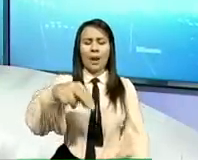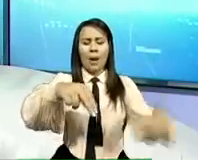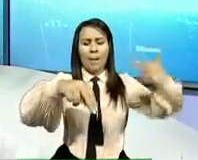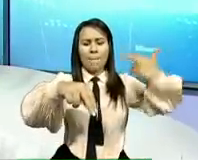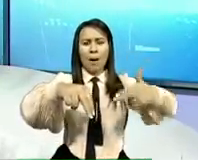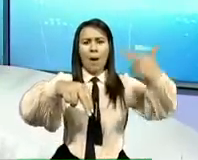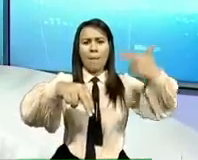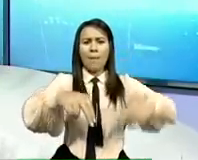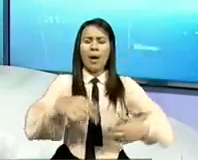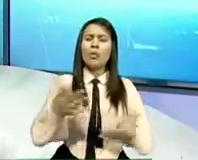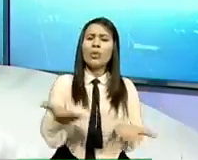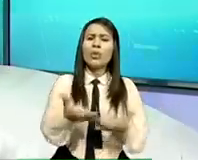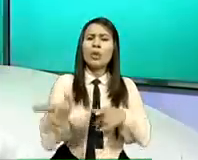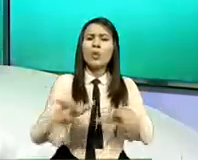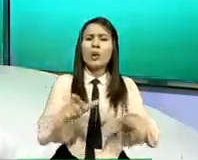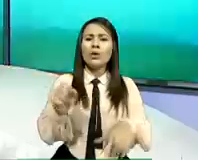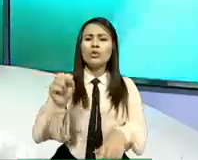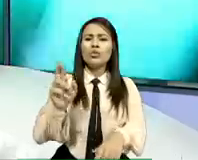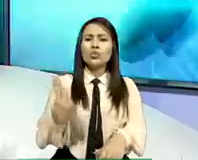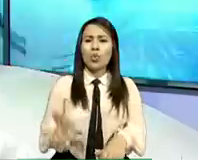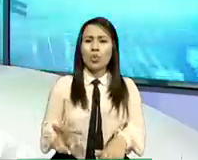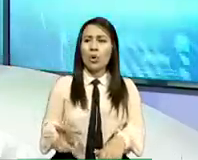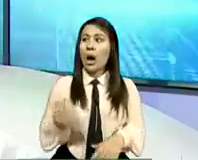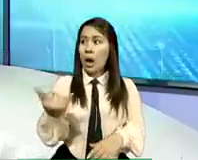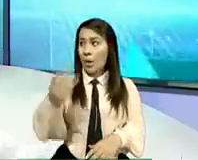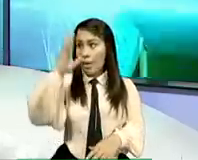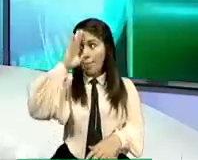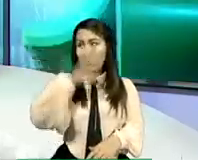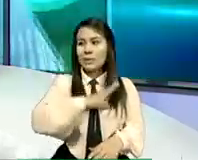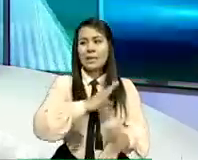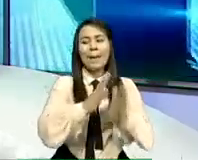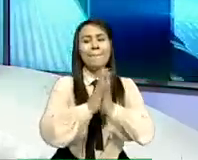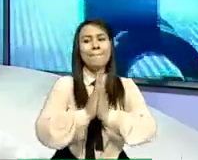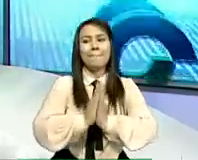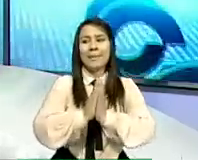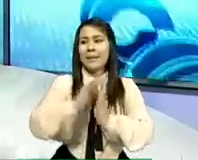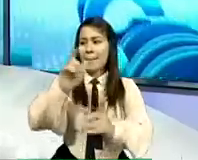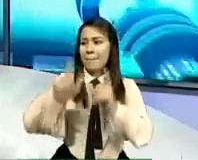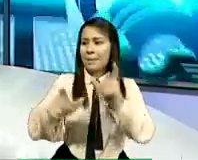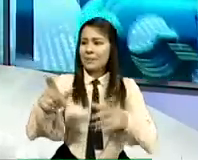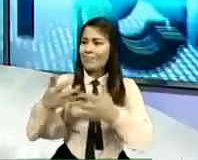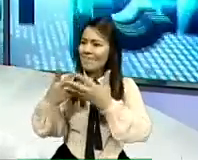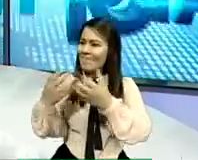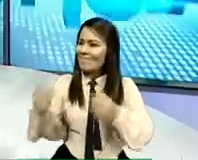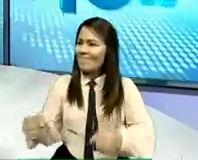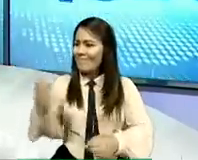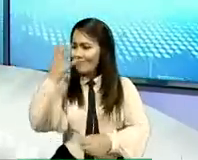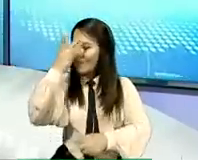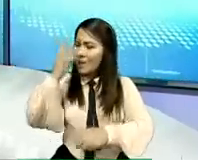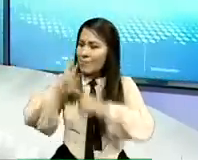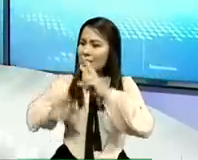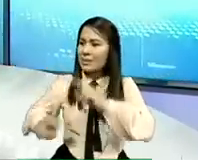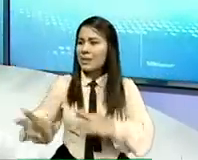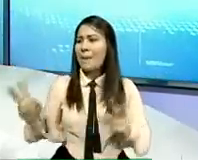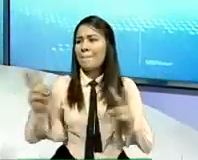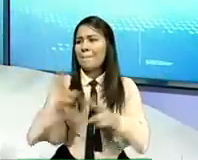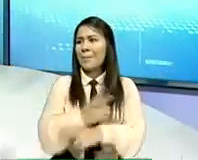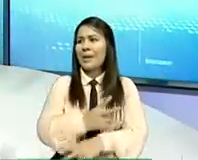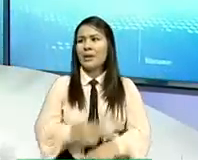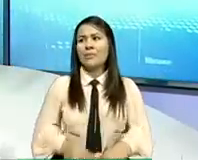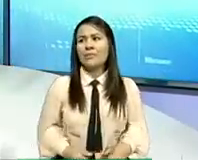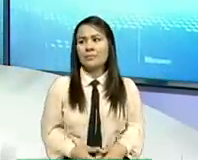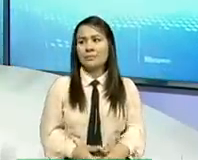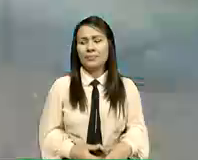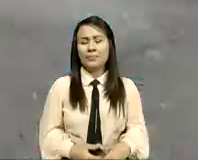de Guayaquil. Familiares piden ahora a la policía que capture a los sujetos que lo interceptaron y lo asesinaron.